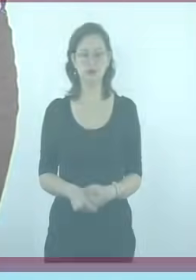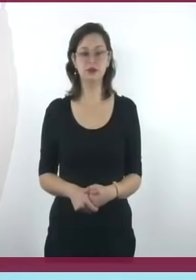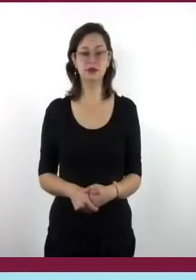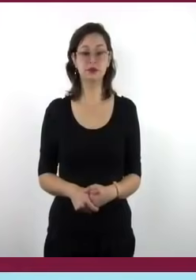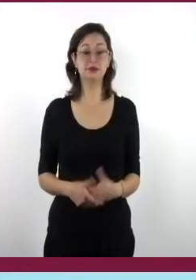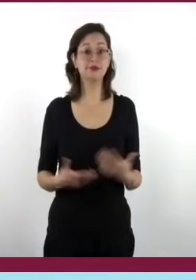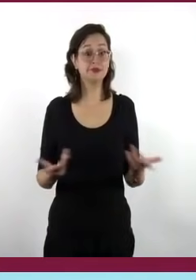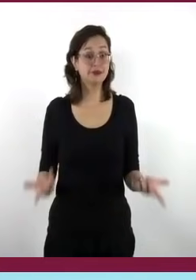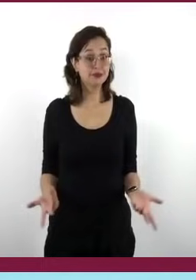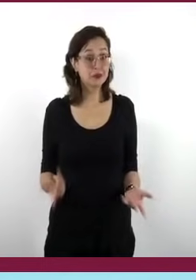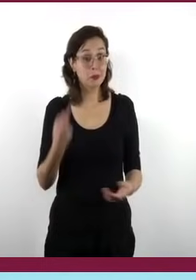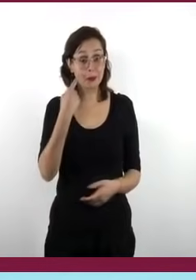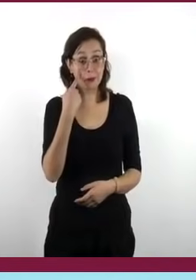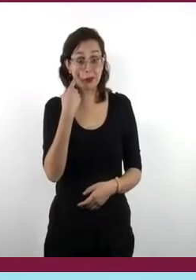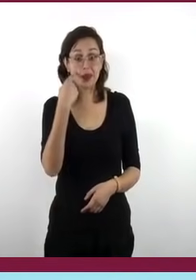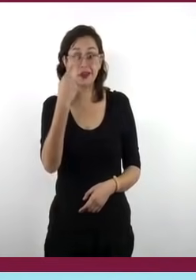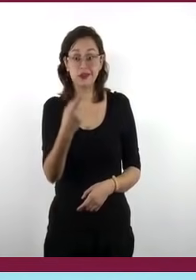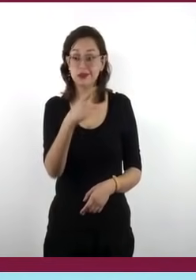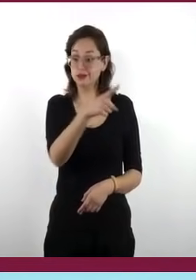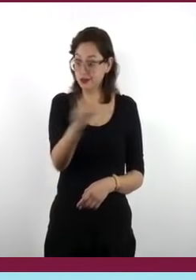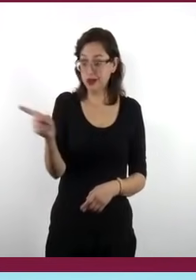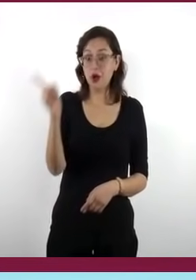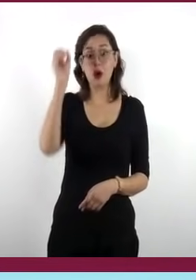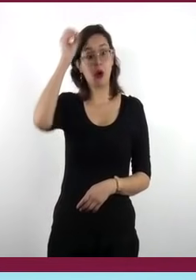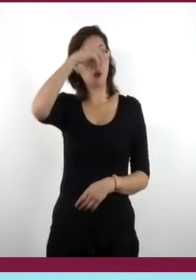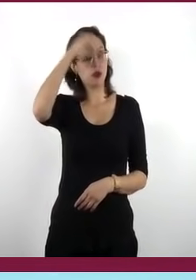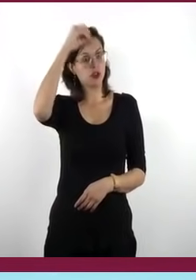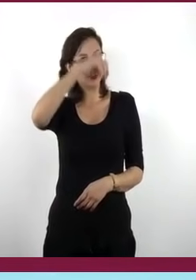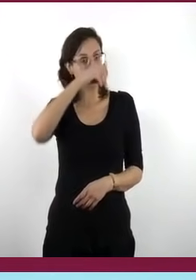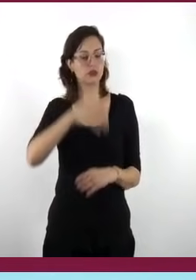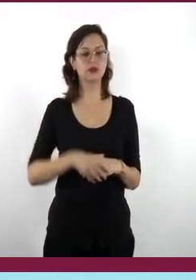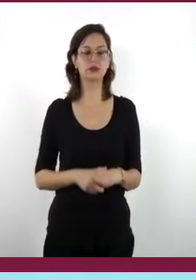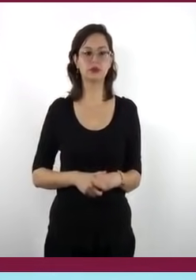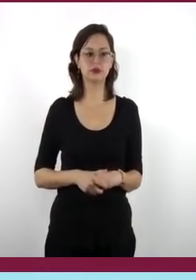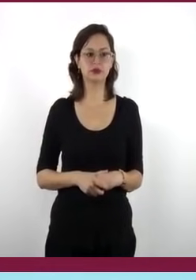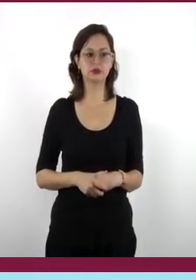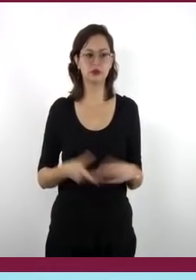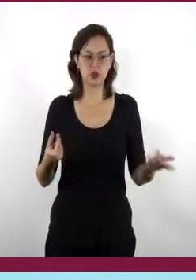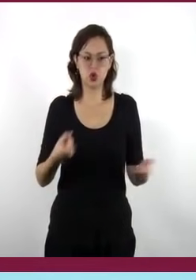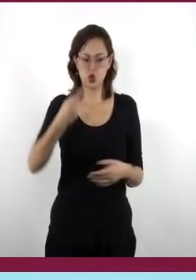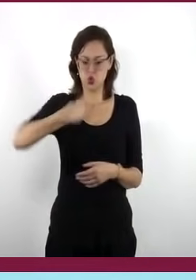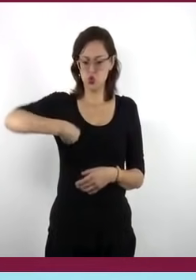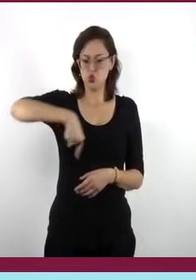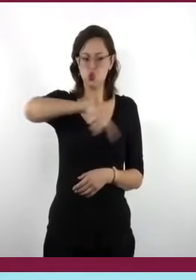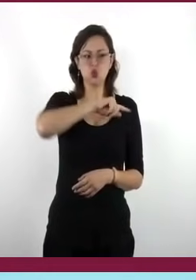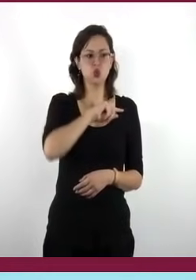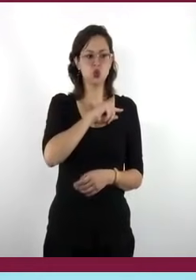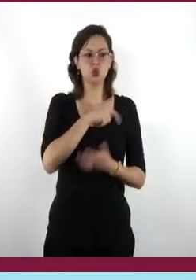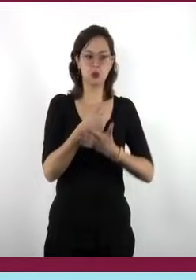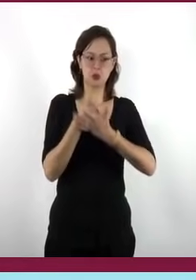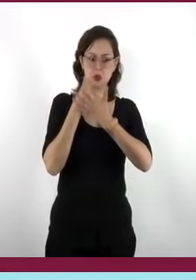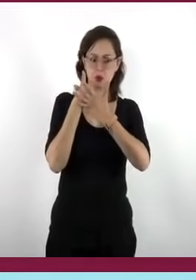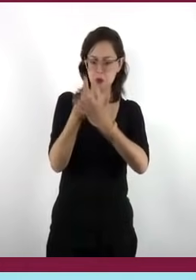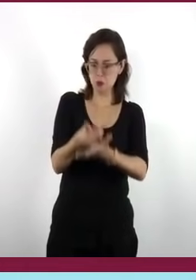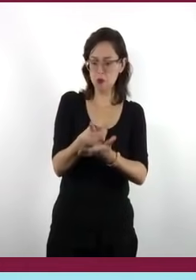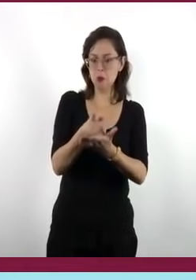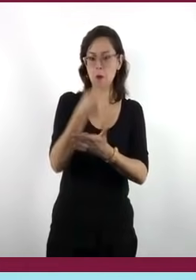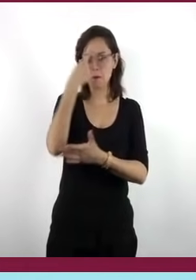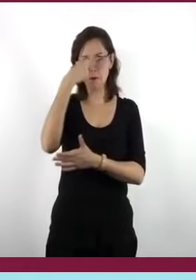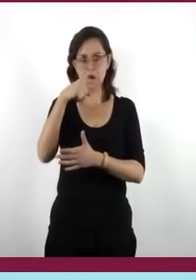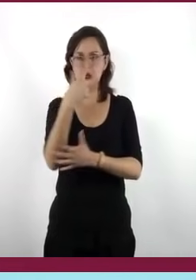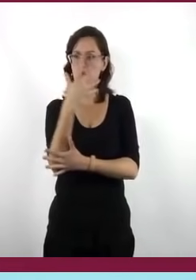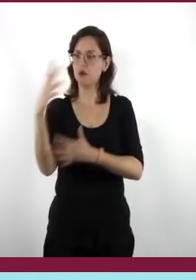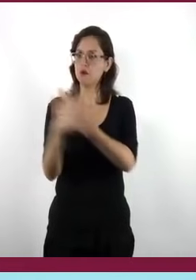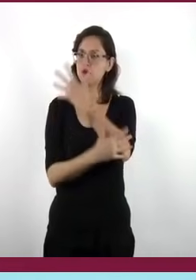¿Qué les parece lo que opinan estas personas? ¿Qué podemos hacer para contribuir a la reducción del